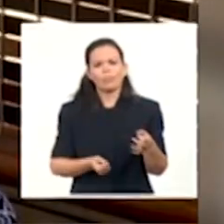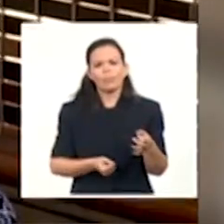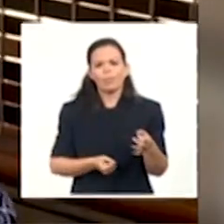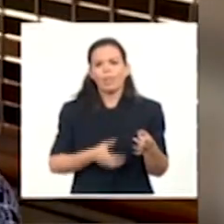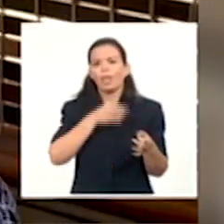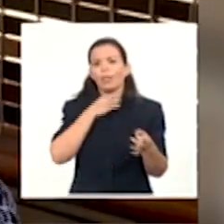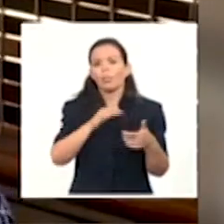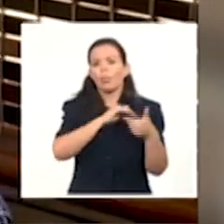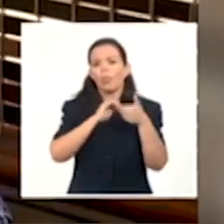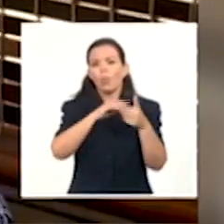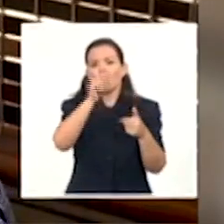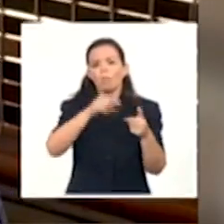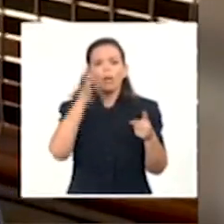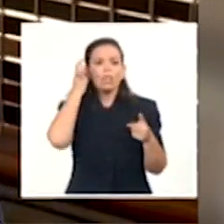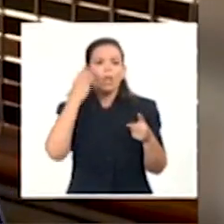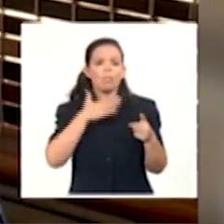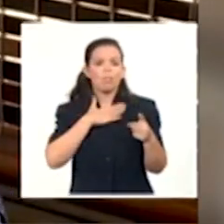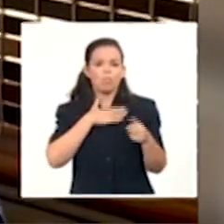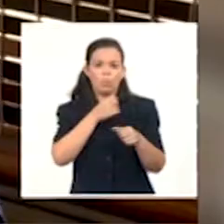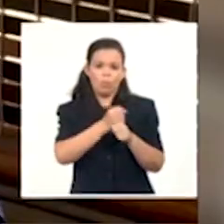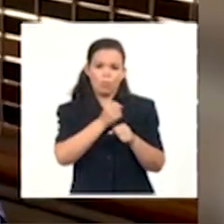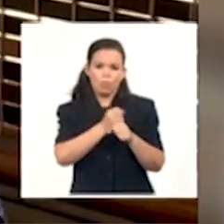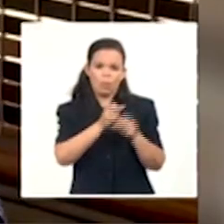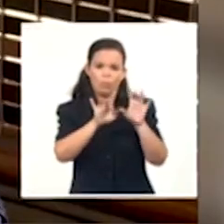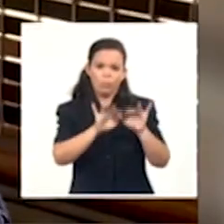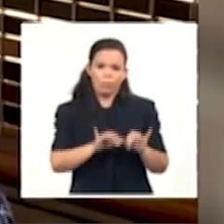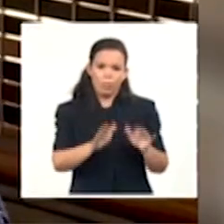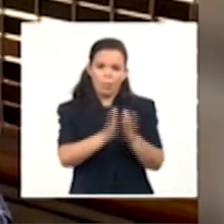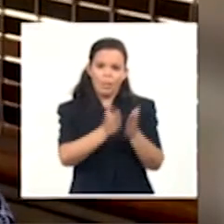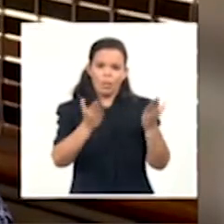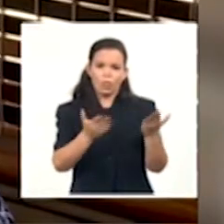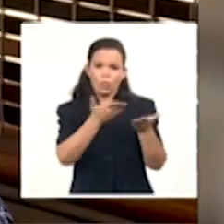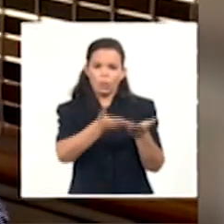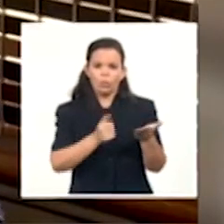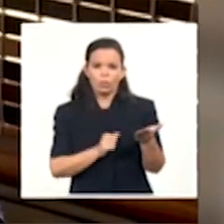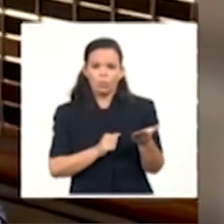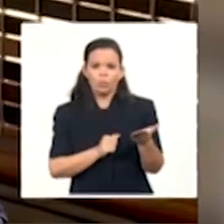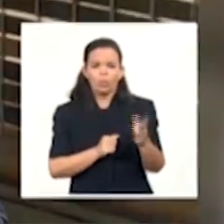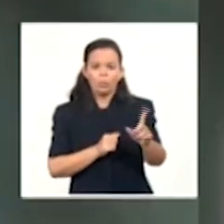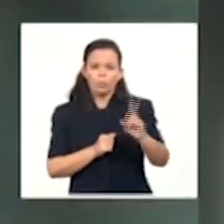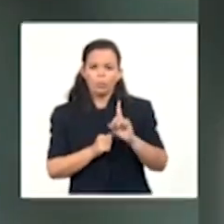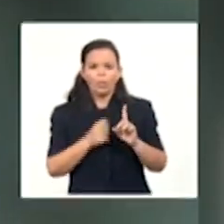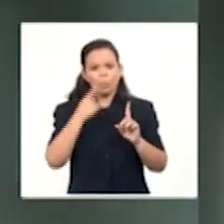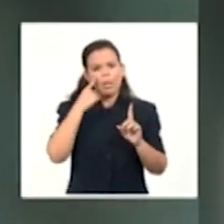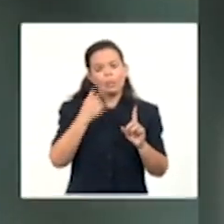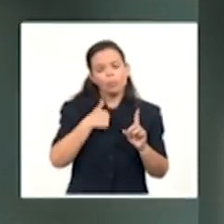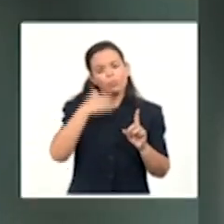dijo, mira, comandante, me equivoqué, aquí estoy para decírselo, aquí no ha pasado nada, y ya.